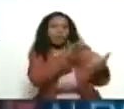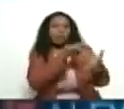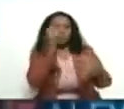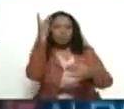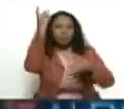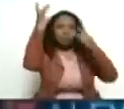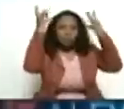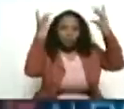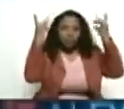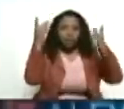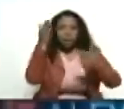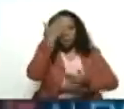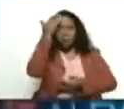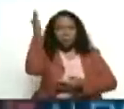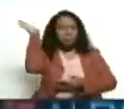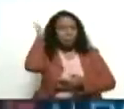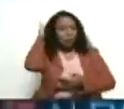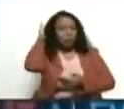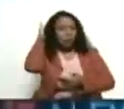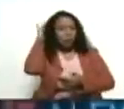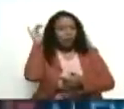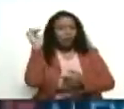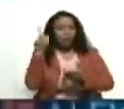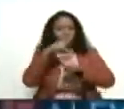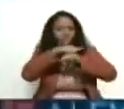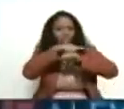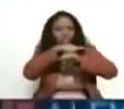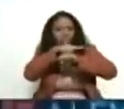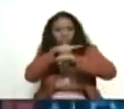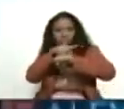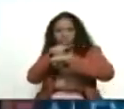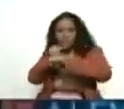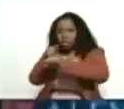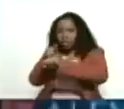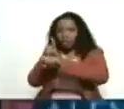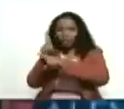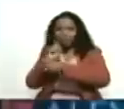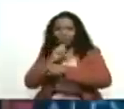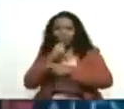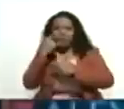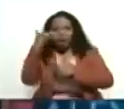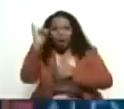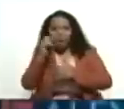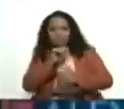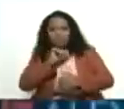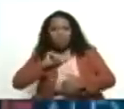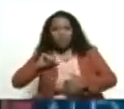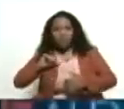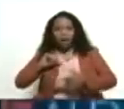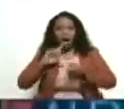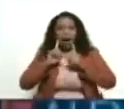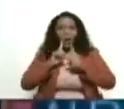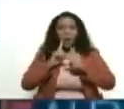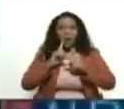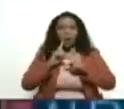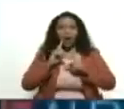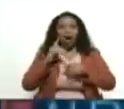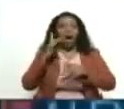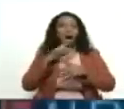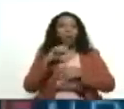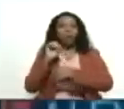más hipócritas, con tanquetas de temerarios decreto, ante lo que algunos prefieren taparse los